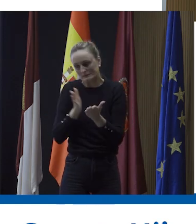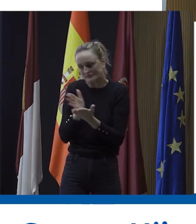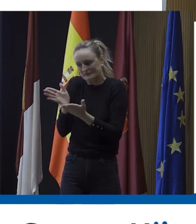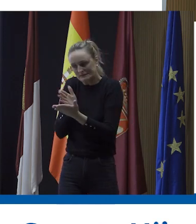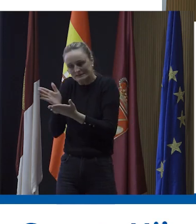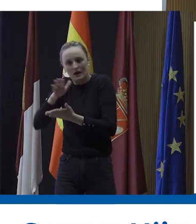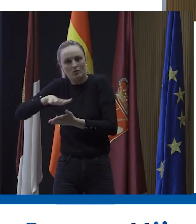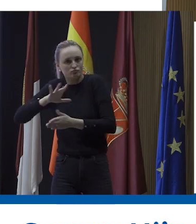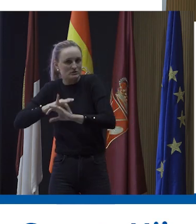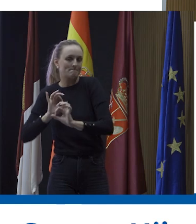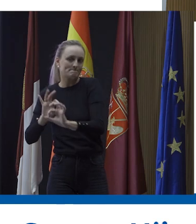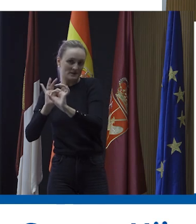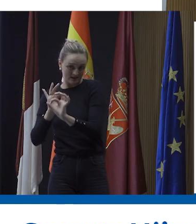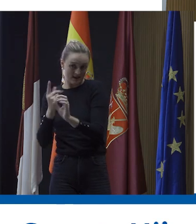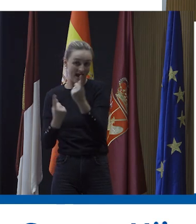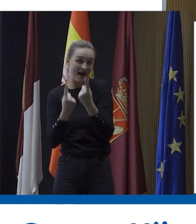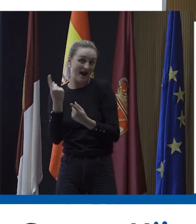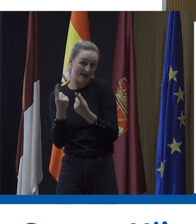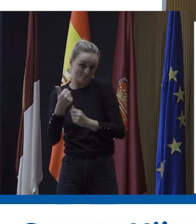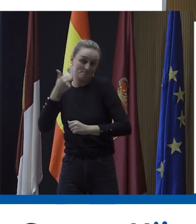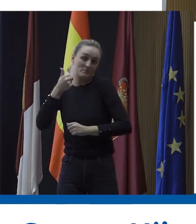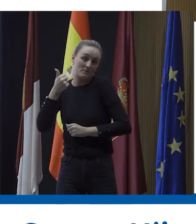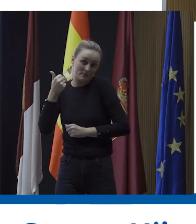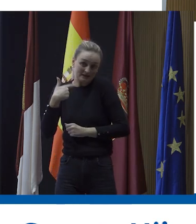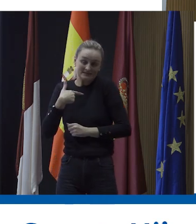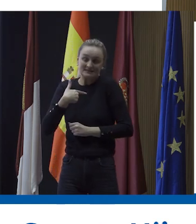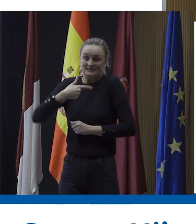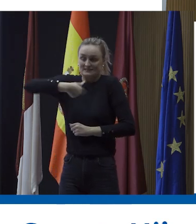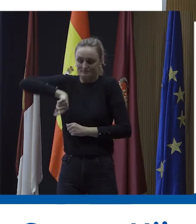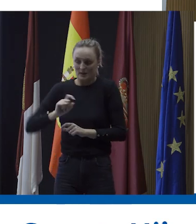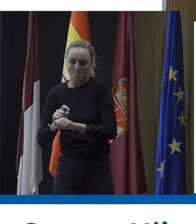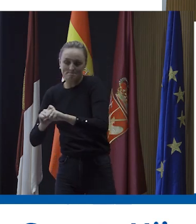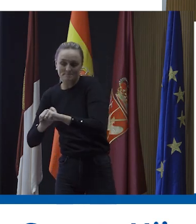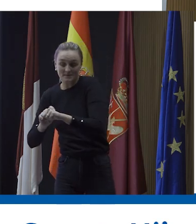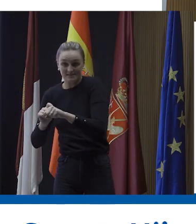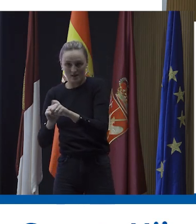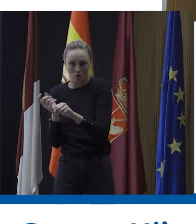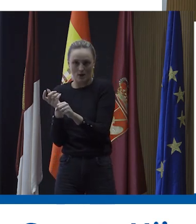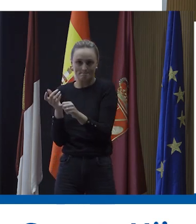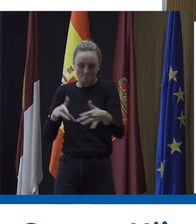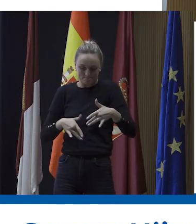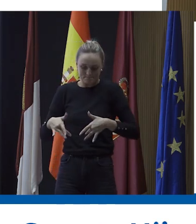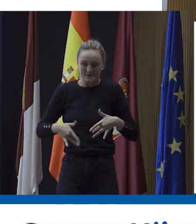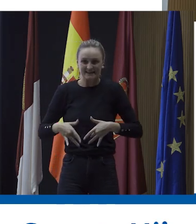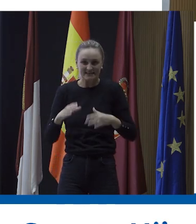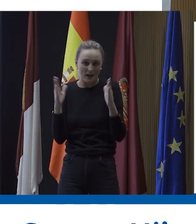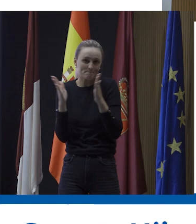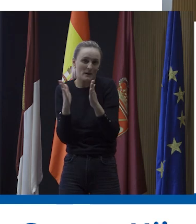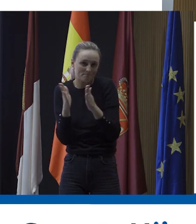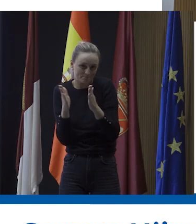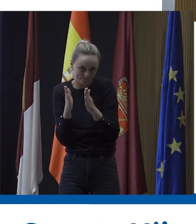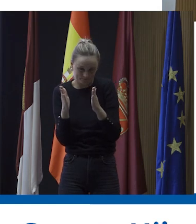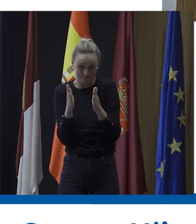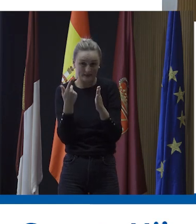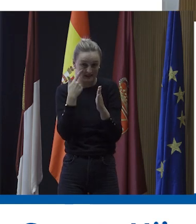vez estamos más especializados en cosas o en partes del cuerpo muy pequeñas y no hay que olvidarse pues de